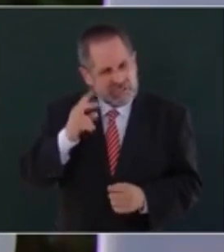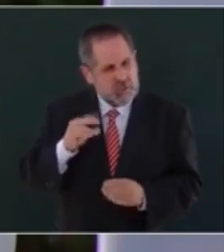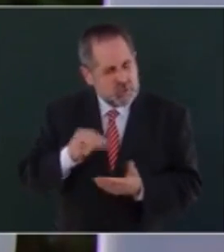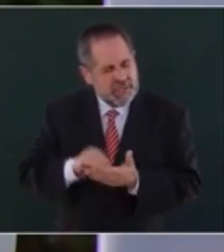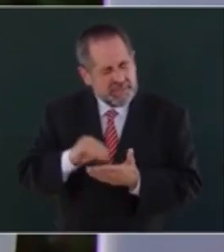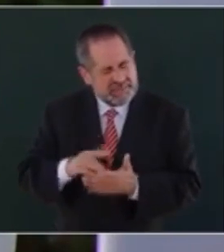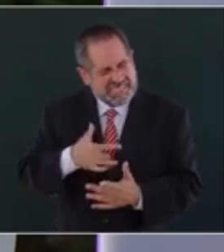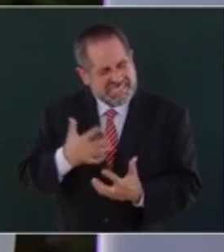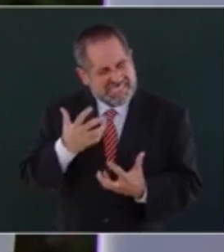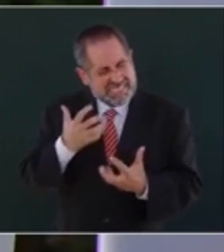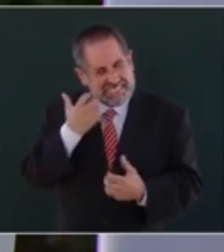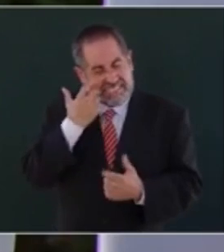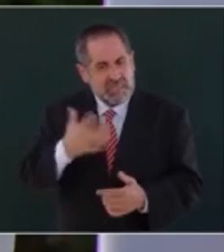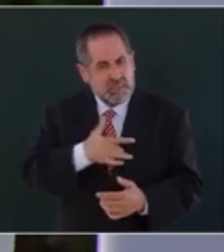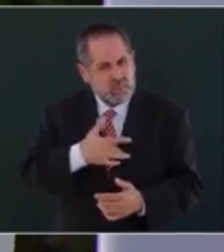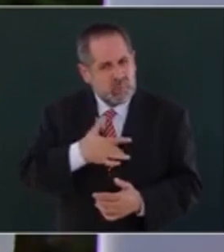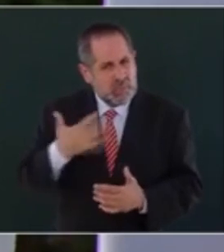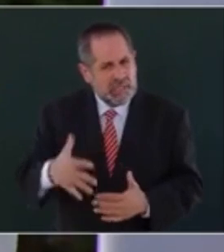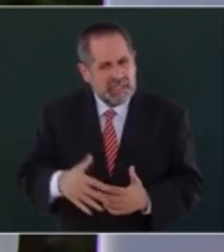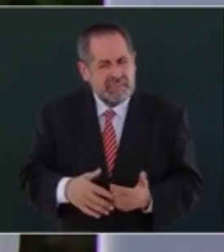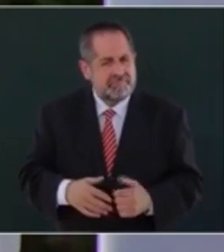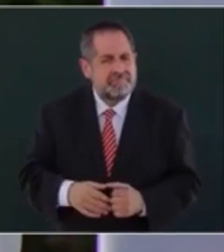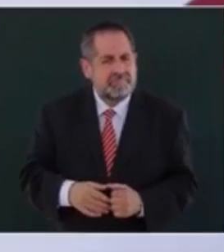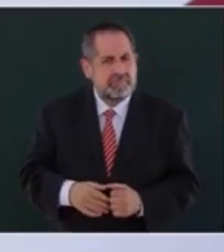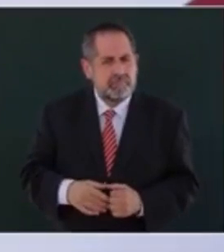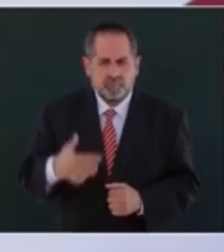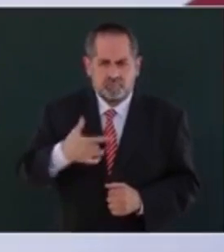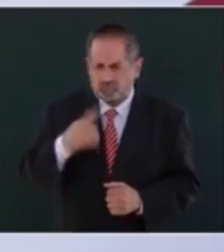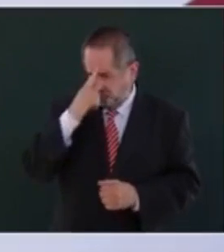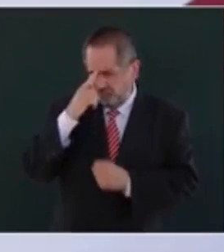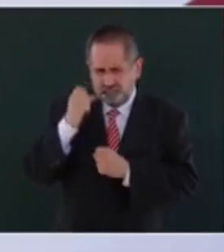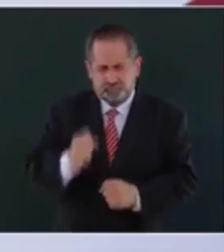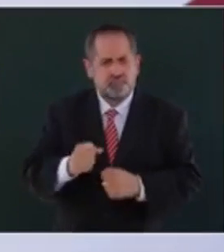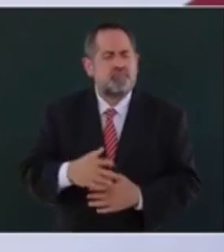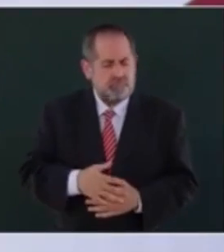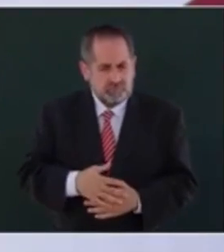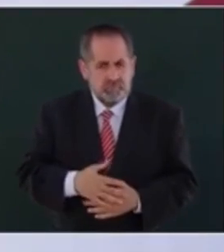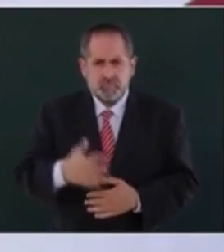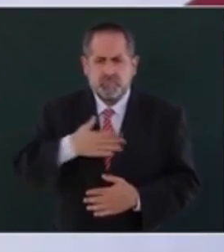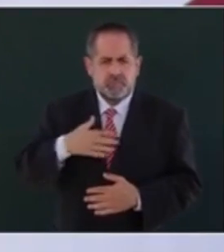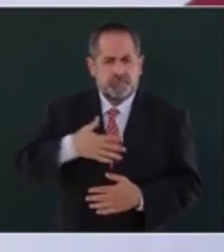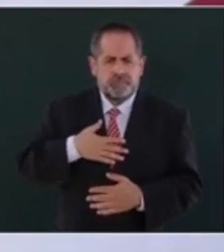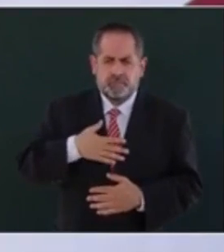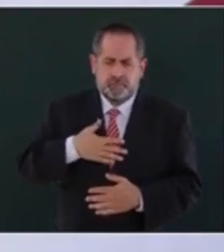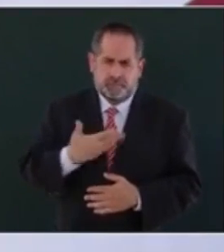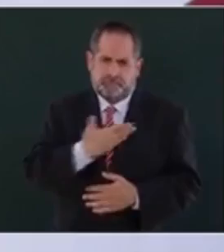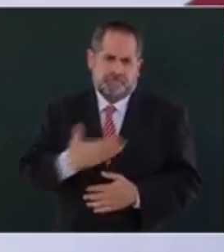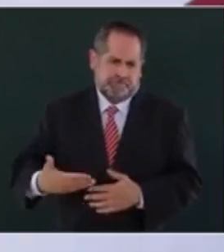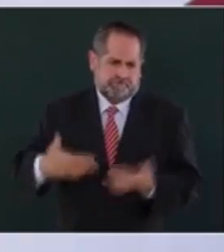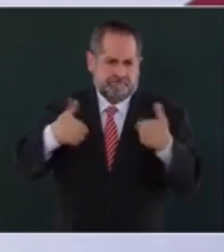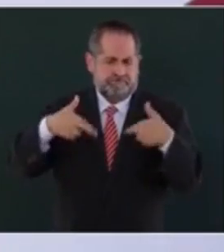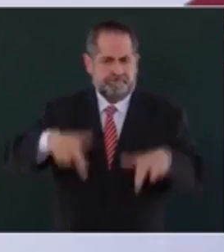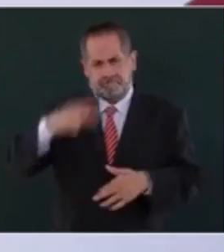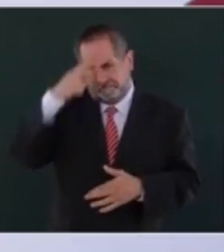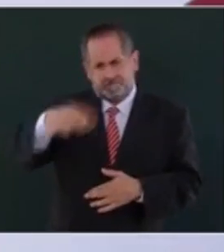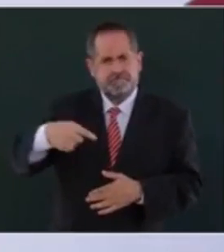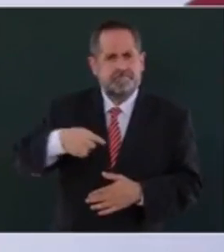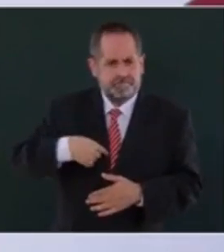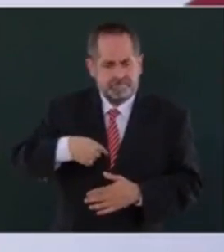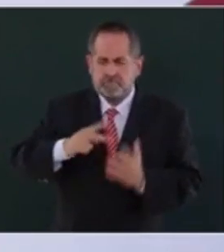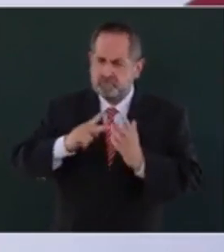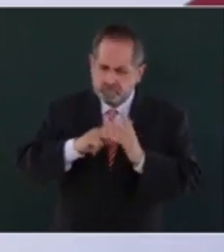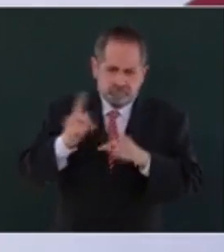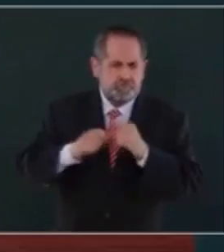alma. Por convicción y como representante del Estado mexicano, reafirmo